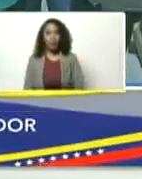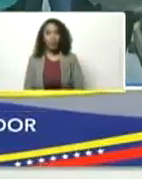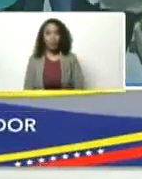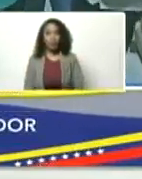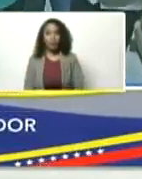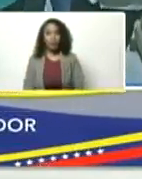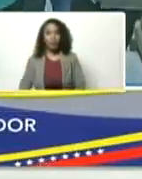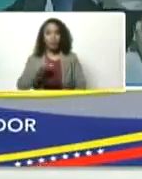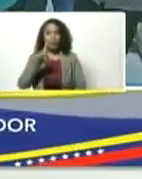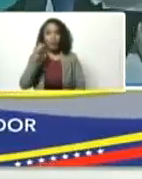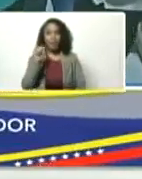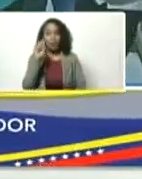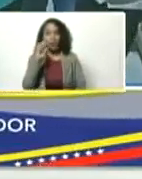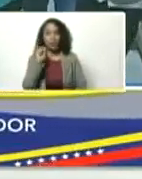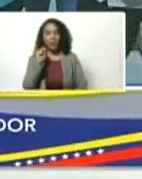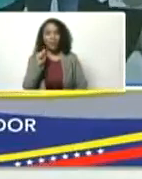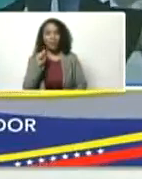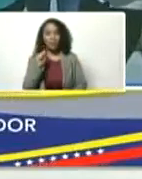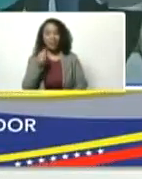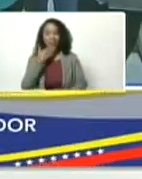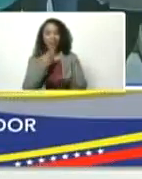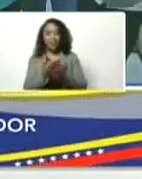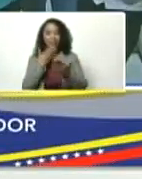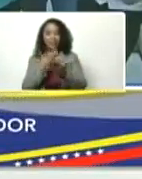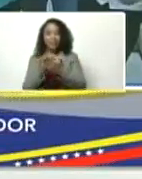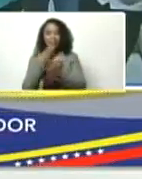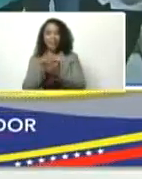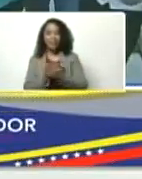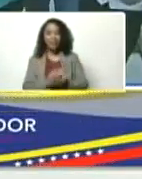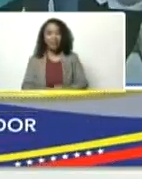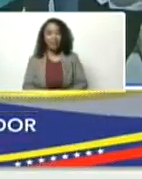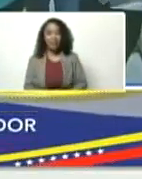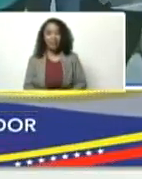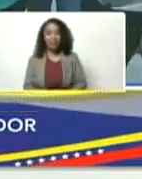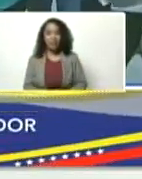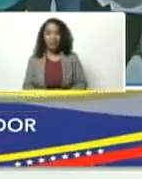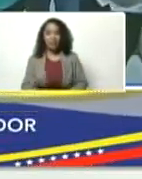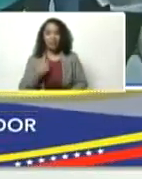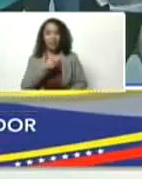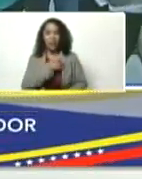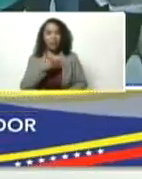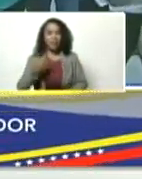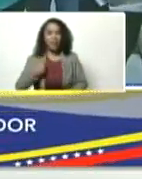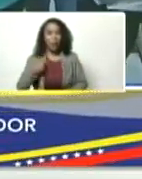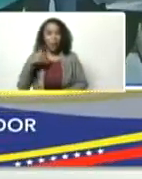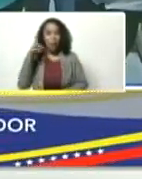Laura, gracias, Laura. Gracias, gracias, gracias, gracias. Yo